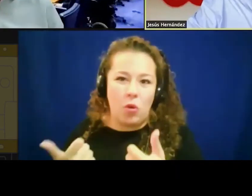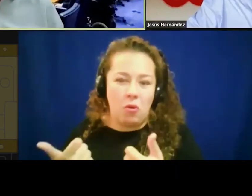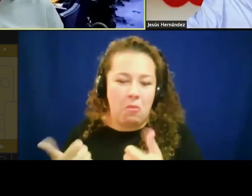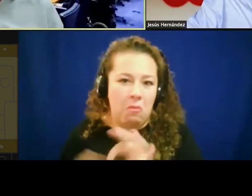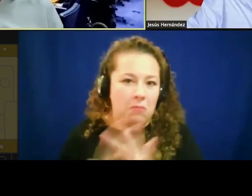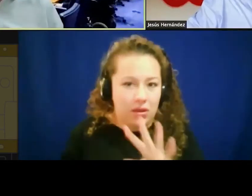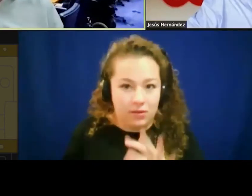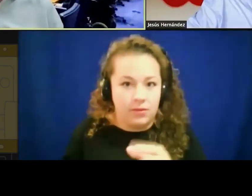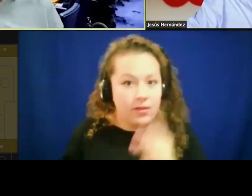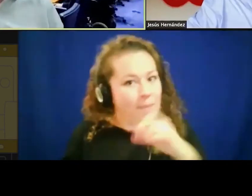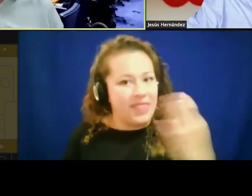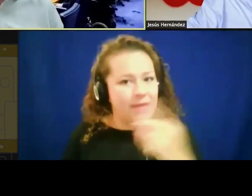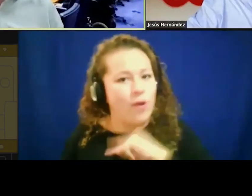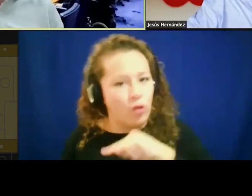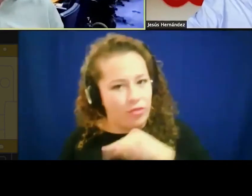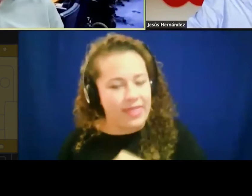visión. Sí, no,